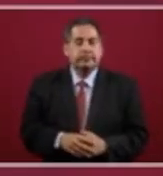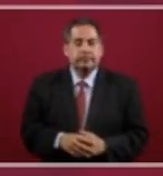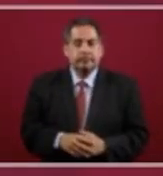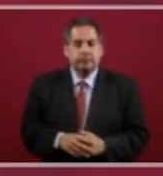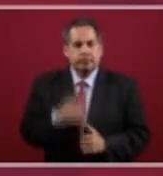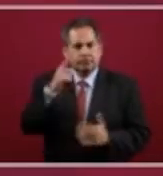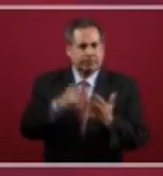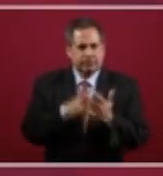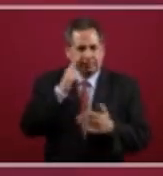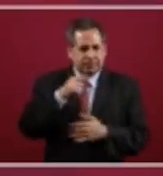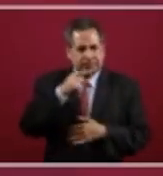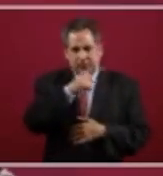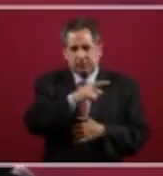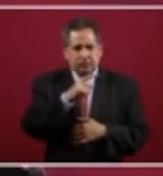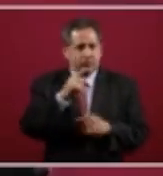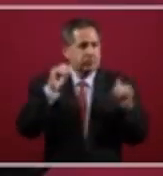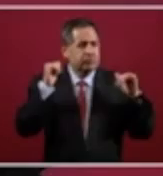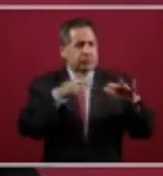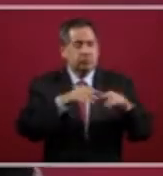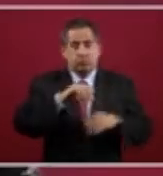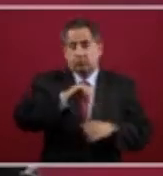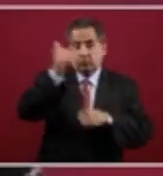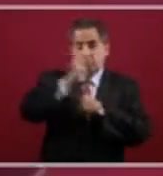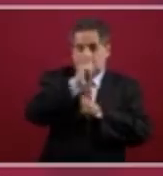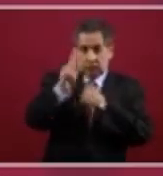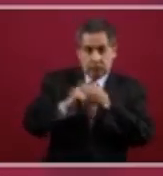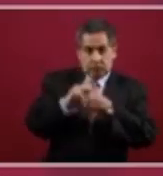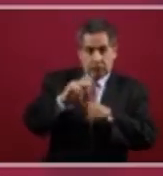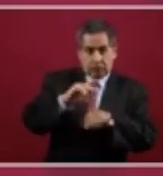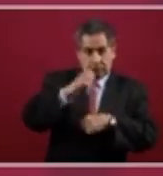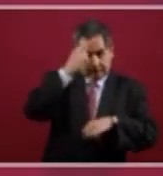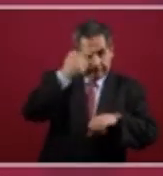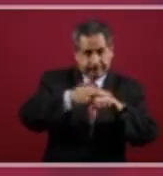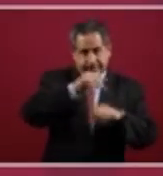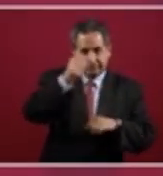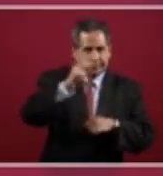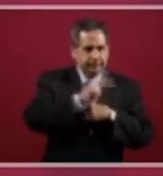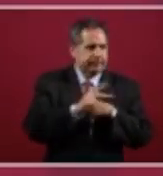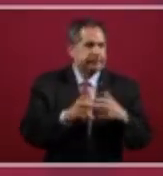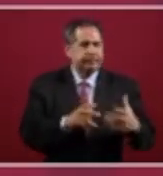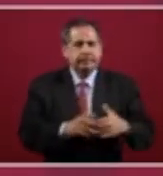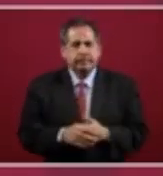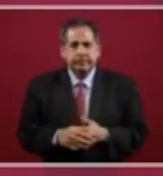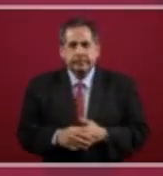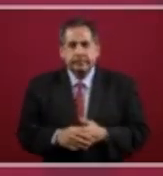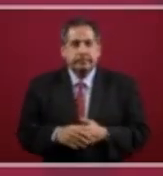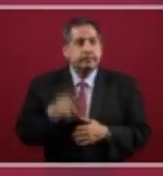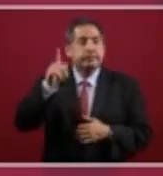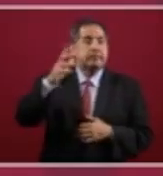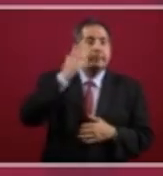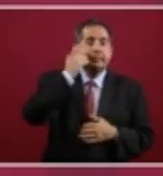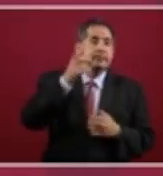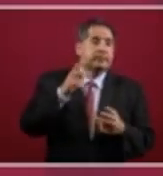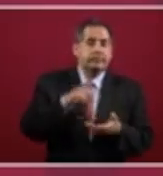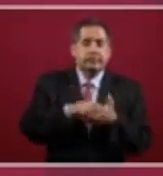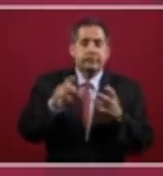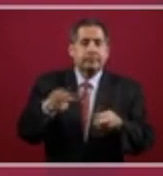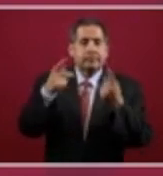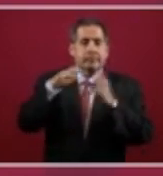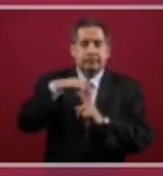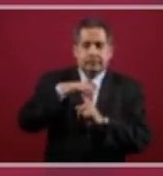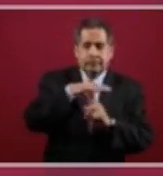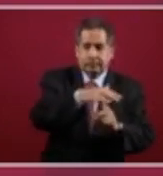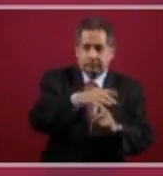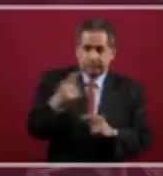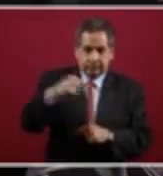una vez hicieron una ceremonia en el extranjero porque un país tenía interés en vender helicópteros a